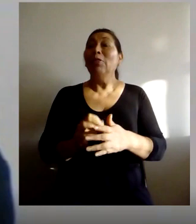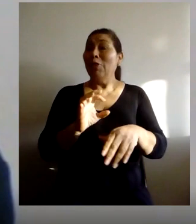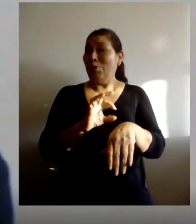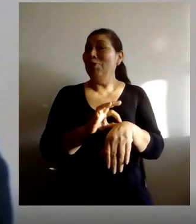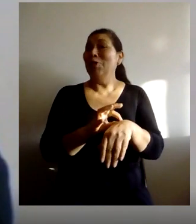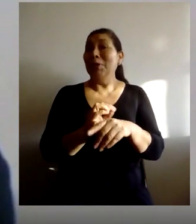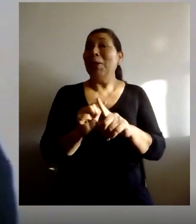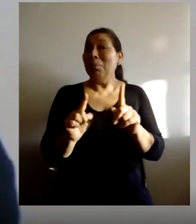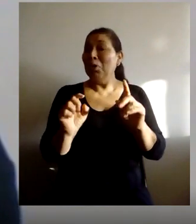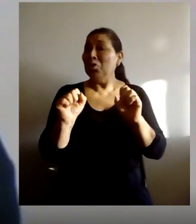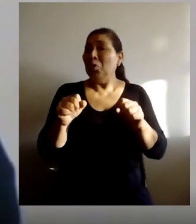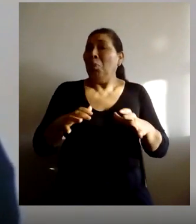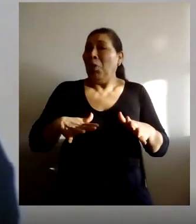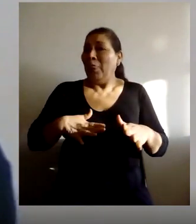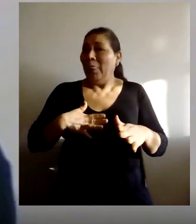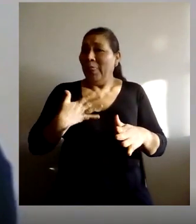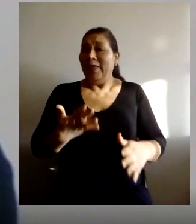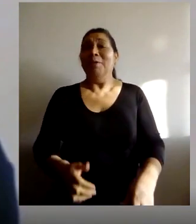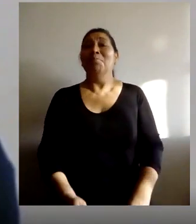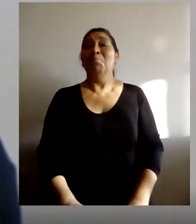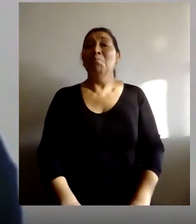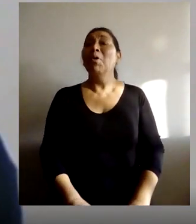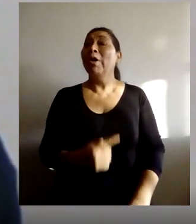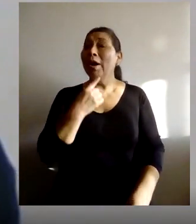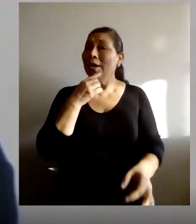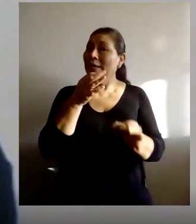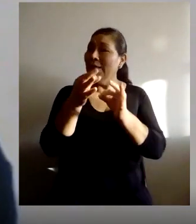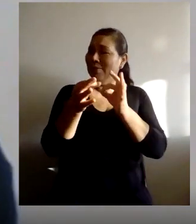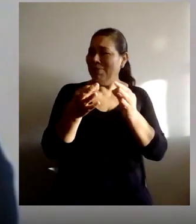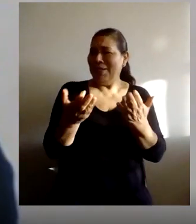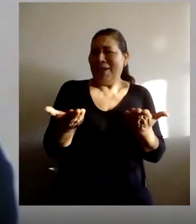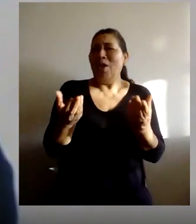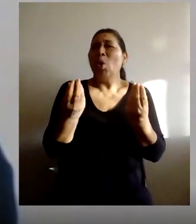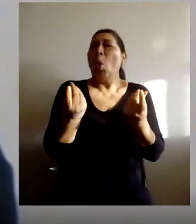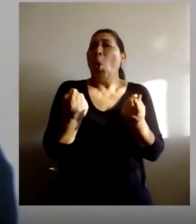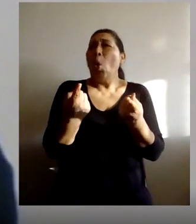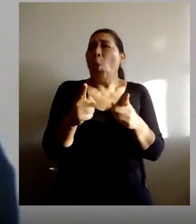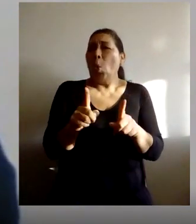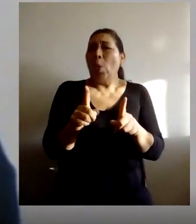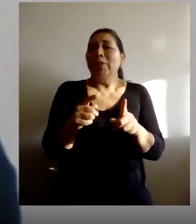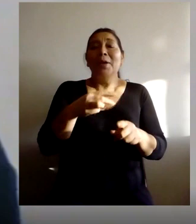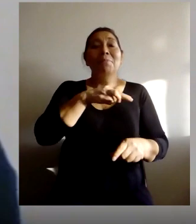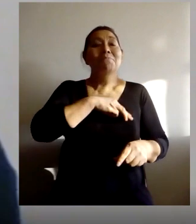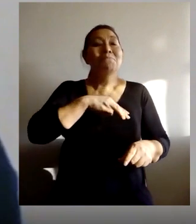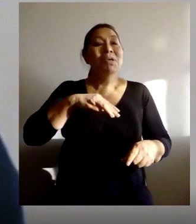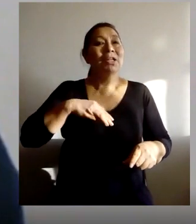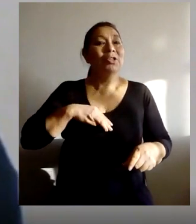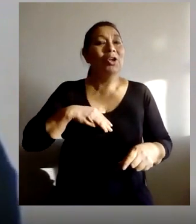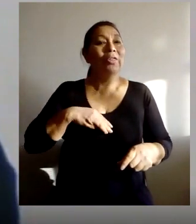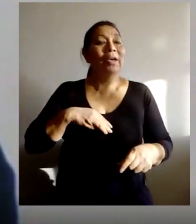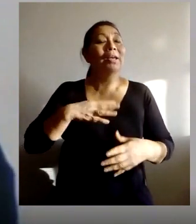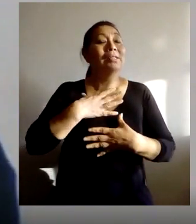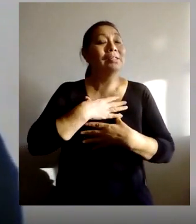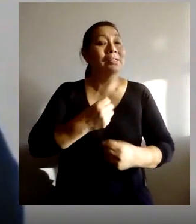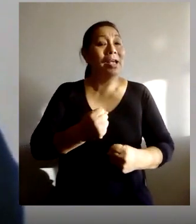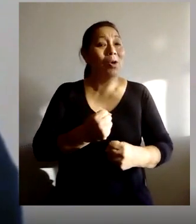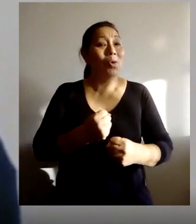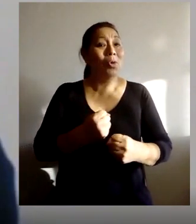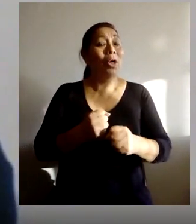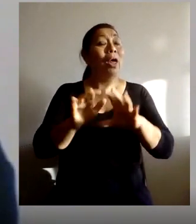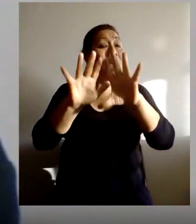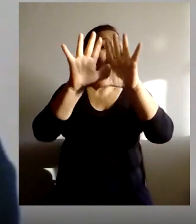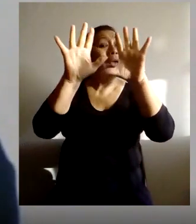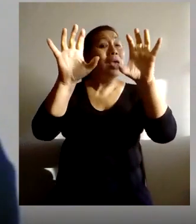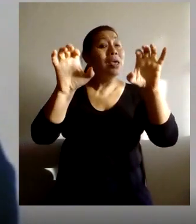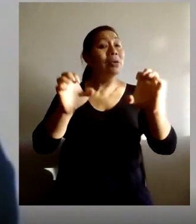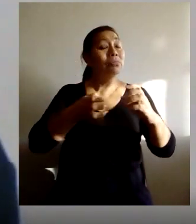un médico, pero sí podemos dar cuenta y llamar la atención cuando el Ministerio de Salud nos informa que un